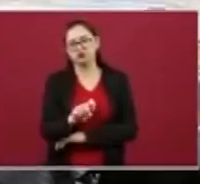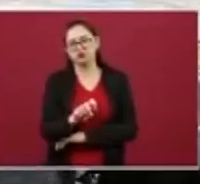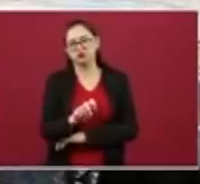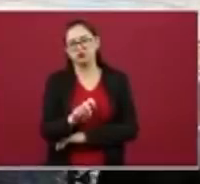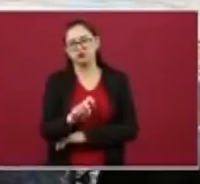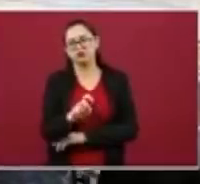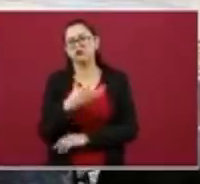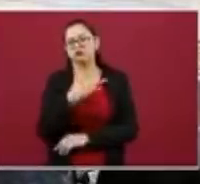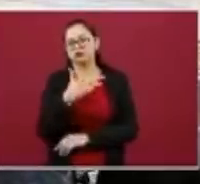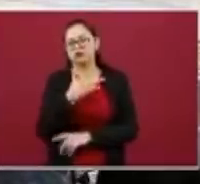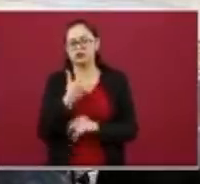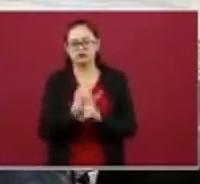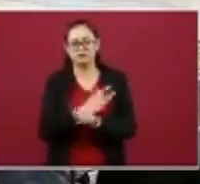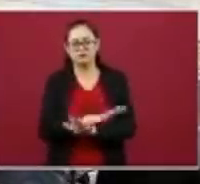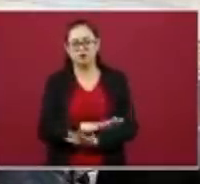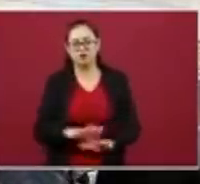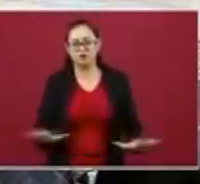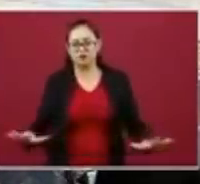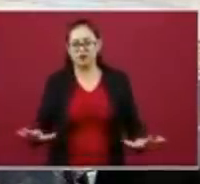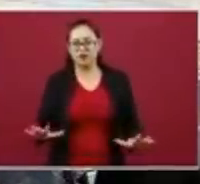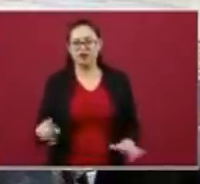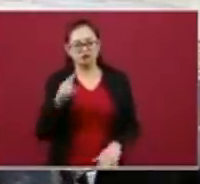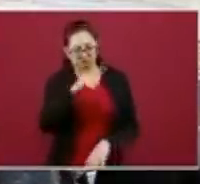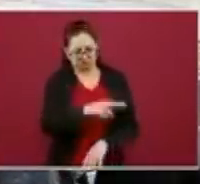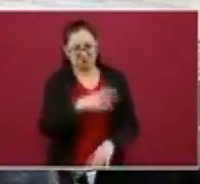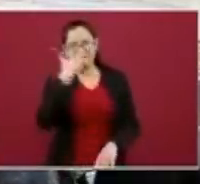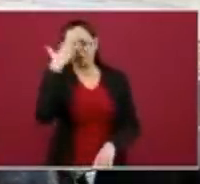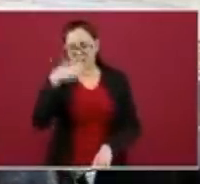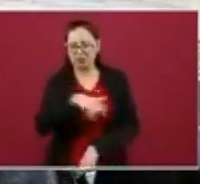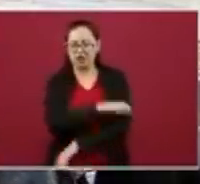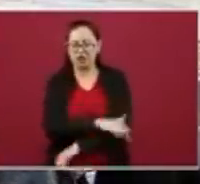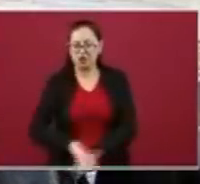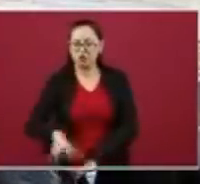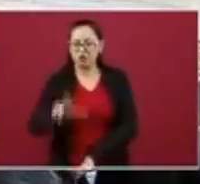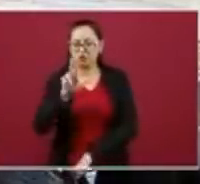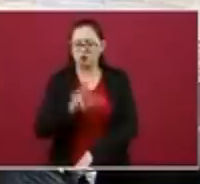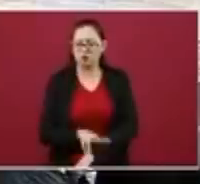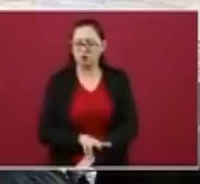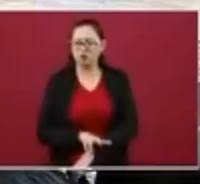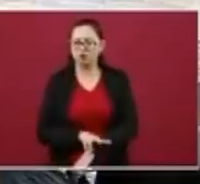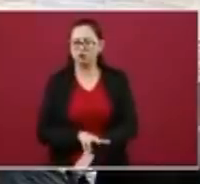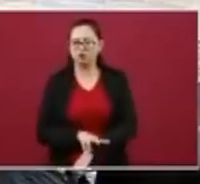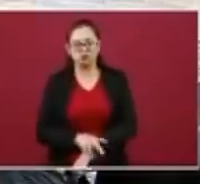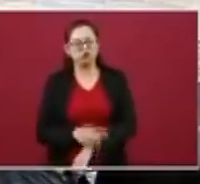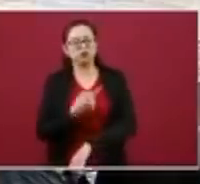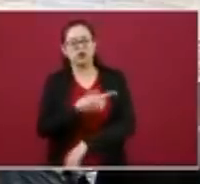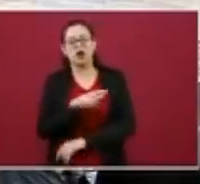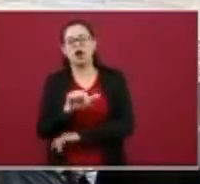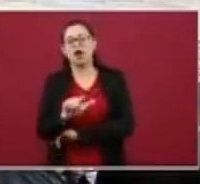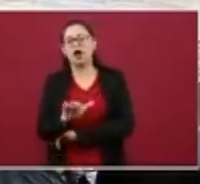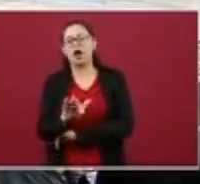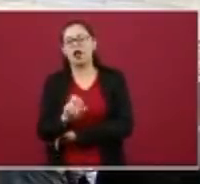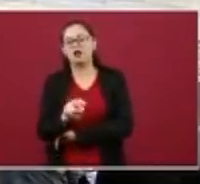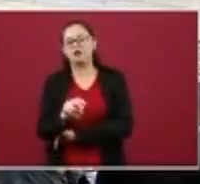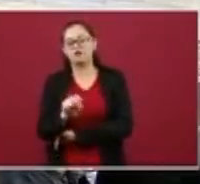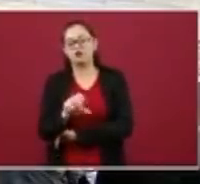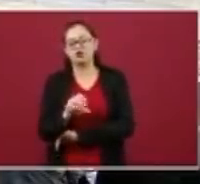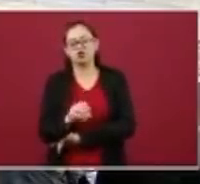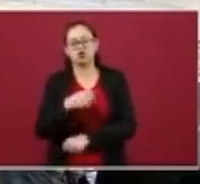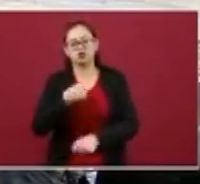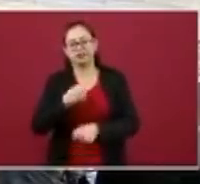los informes y él es el que coordina, porque Alfonso es mi